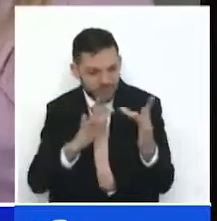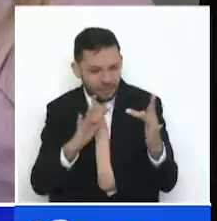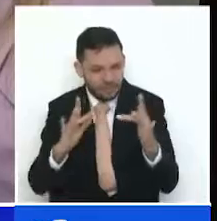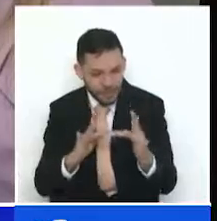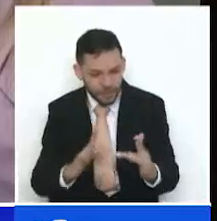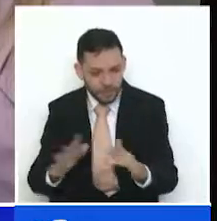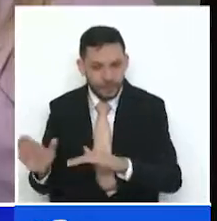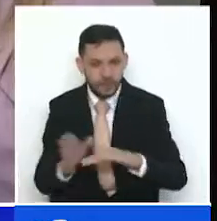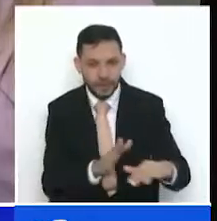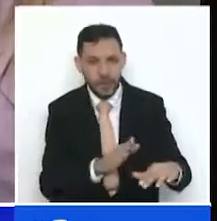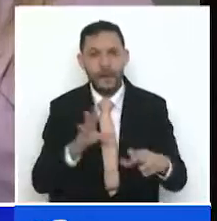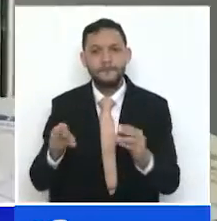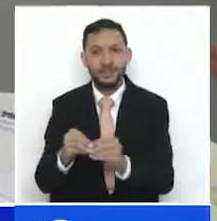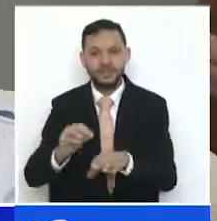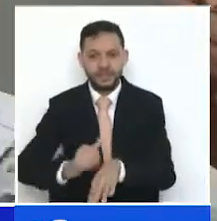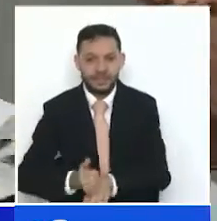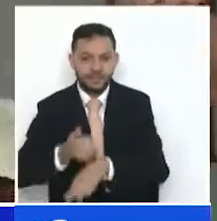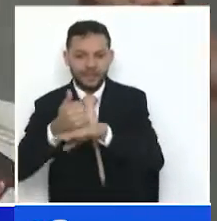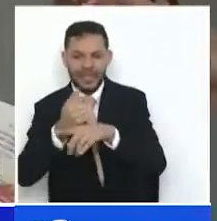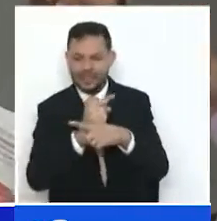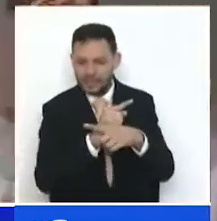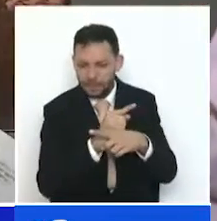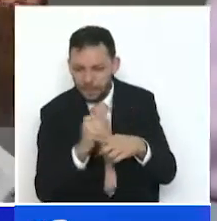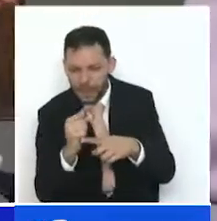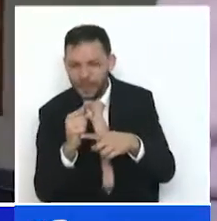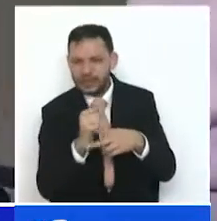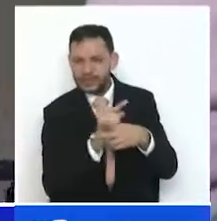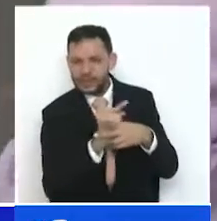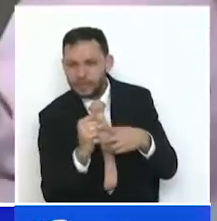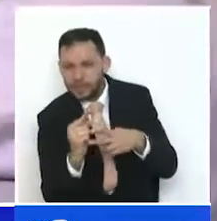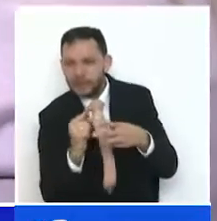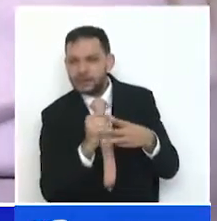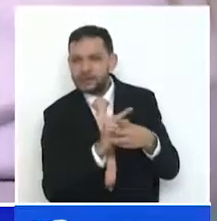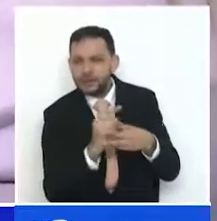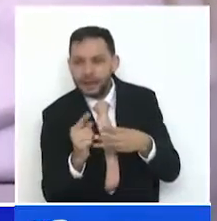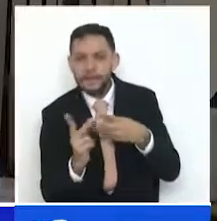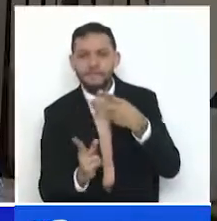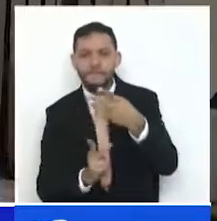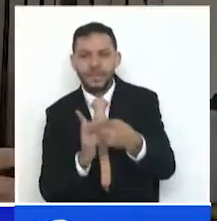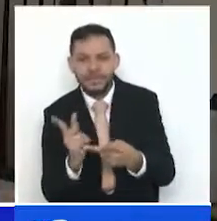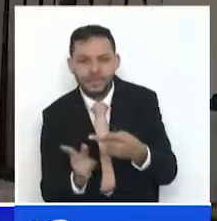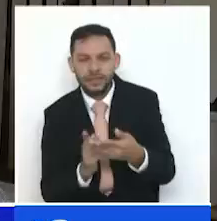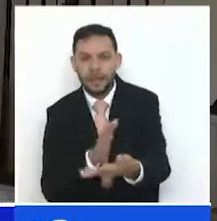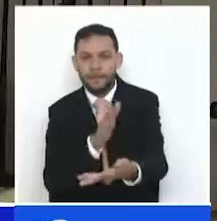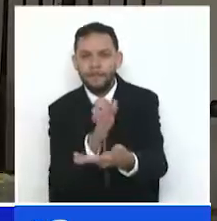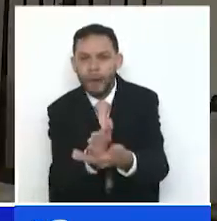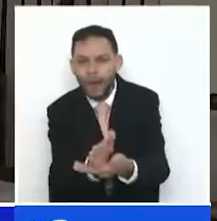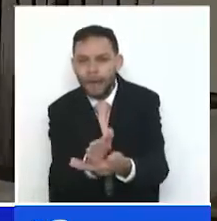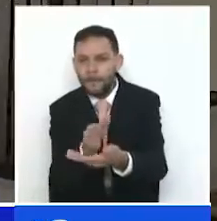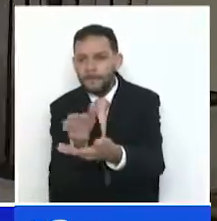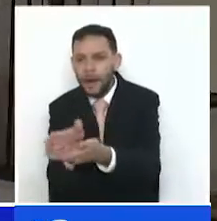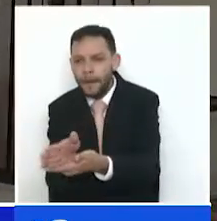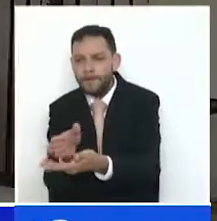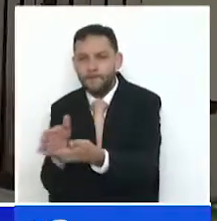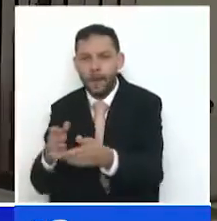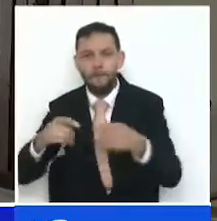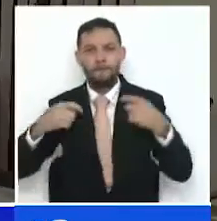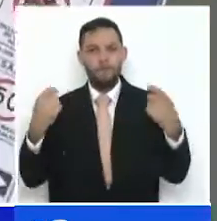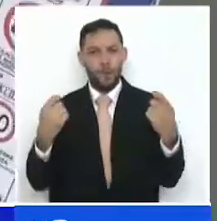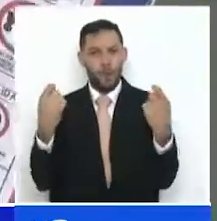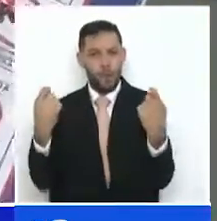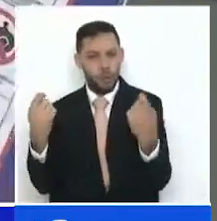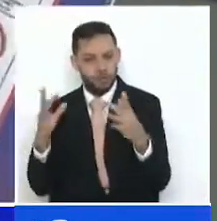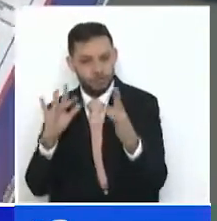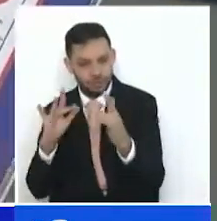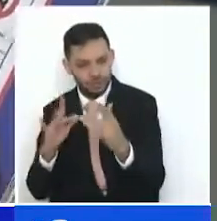del IDTQ, cada semana se realiza una visita a los 8 municipios en los cuales se tiene injerencia con el fin de formar a los